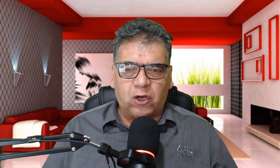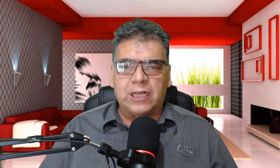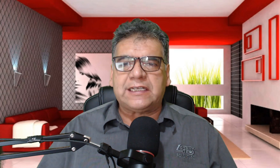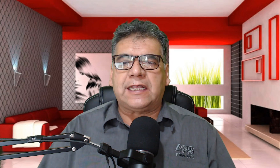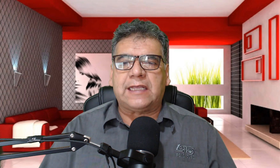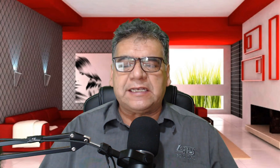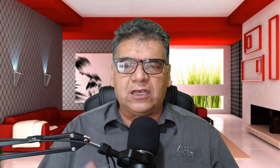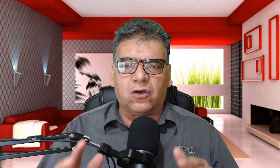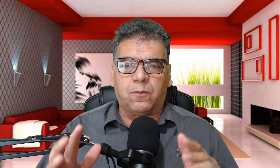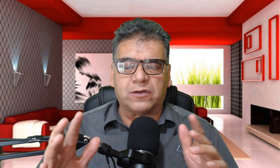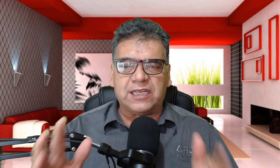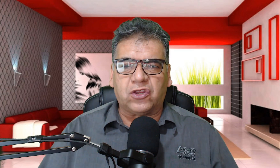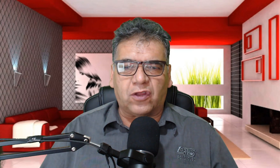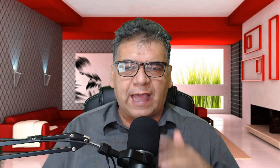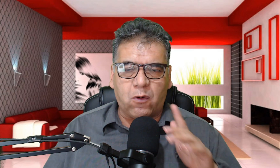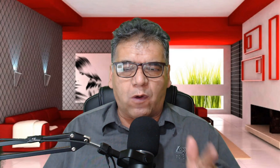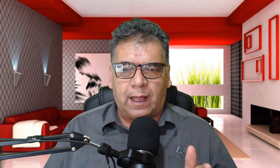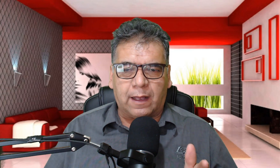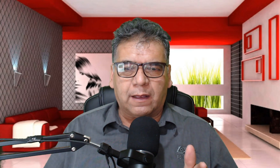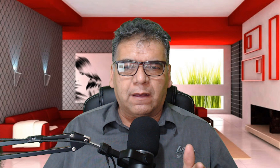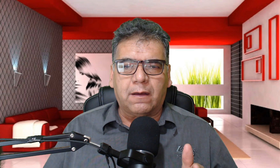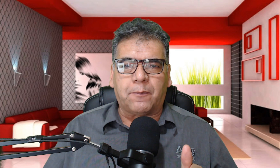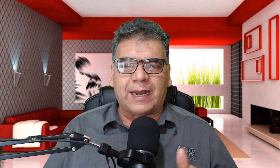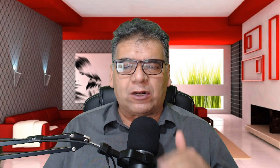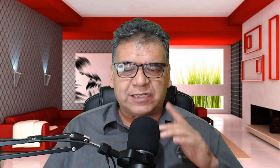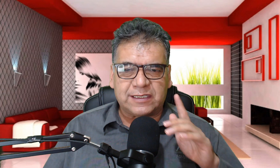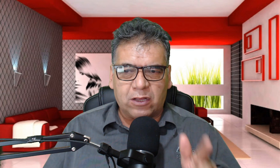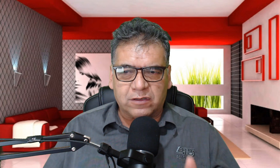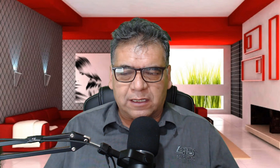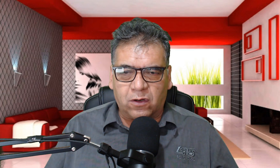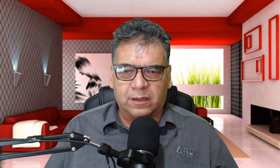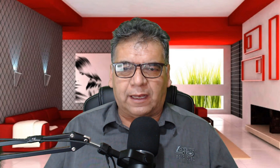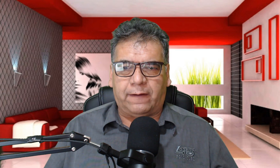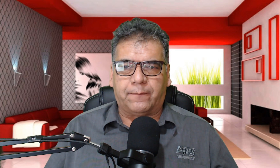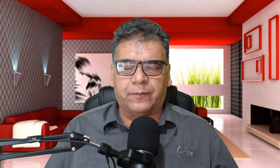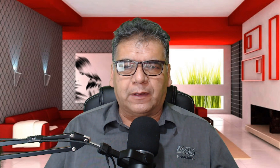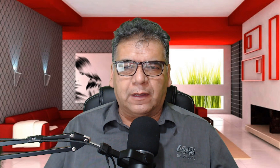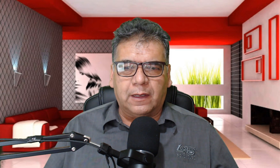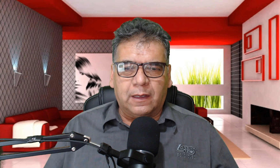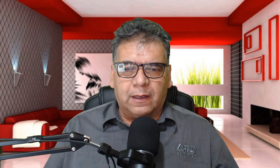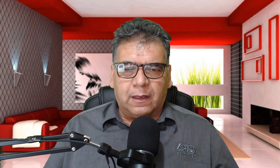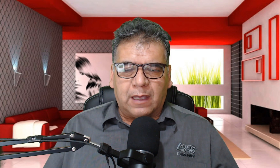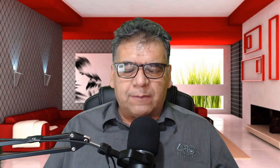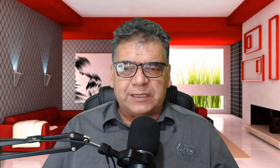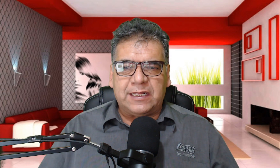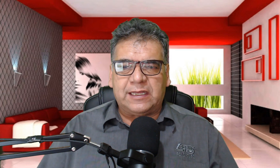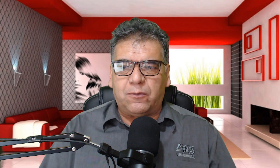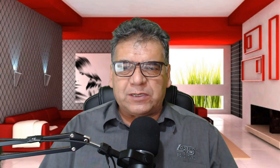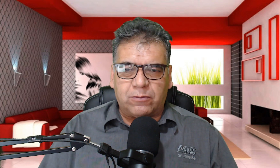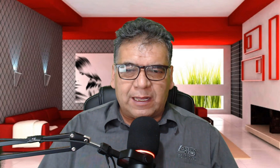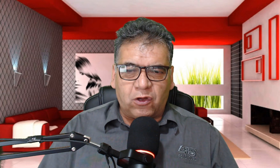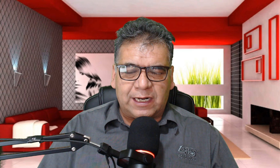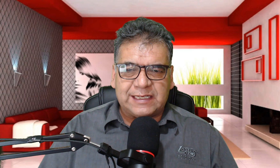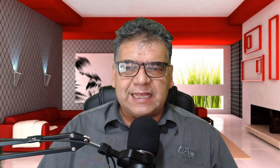queda con el 75% de agua para los estados del norte. El presidente